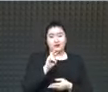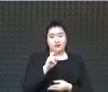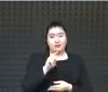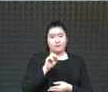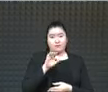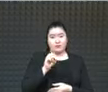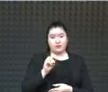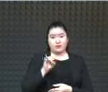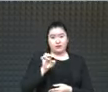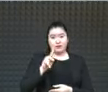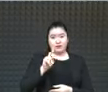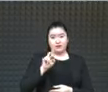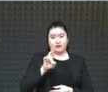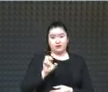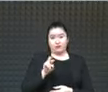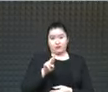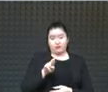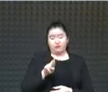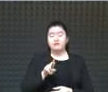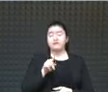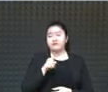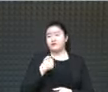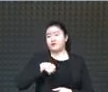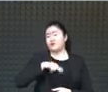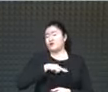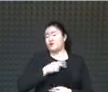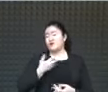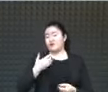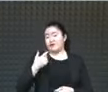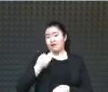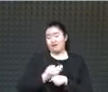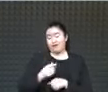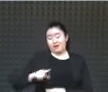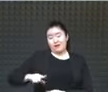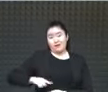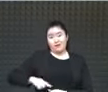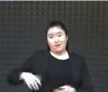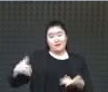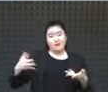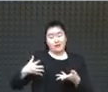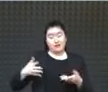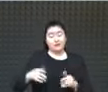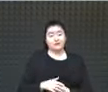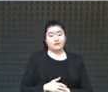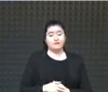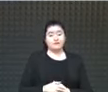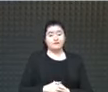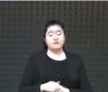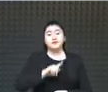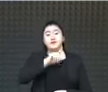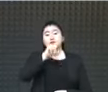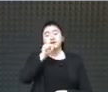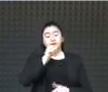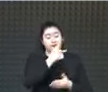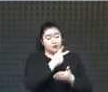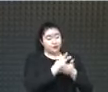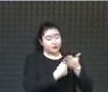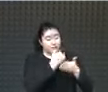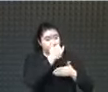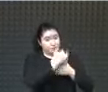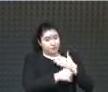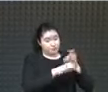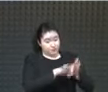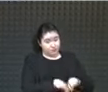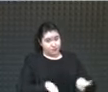que haríamos en este gobierno. Y estamos valorando, ya vamos a informar los proyectos fundamentales